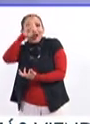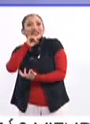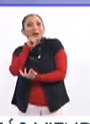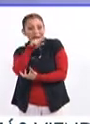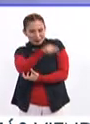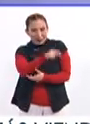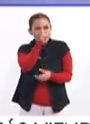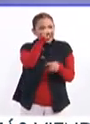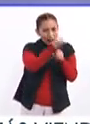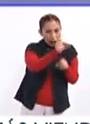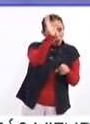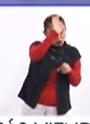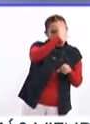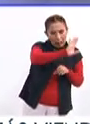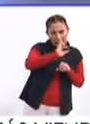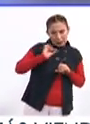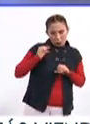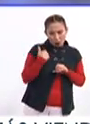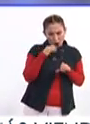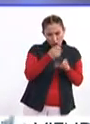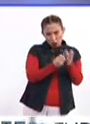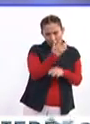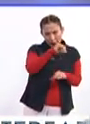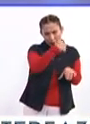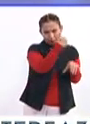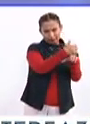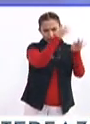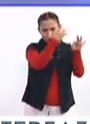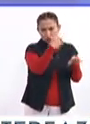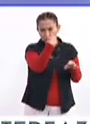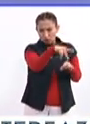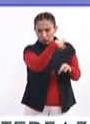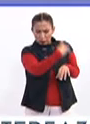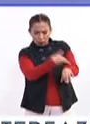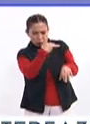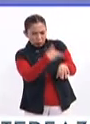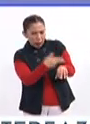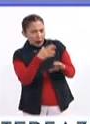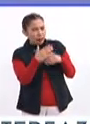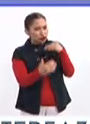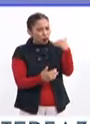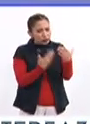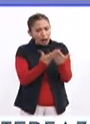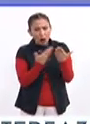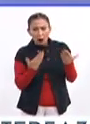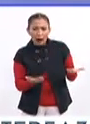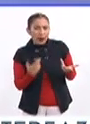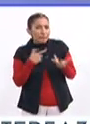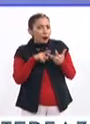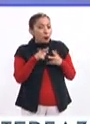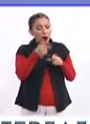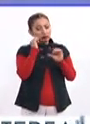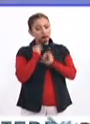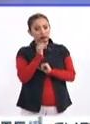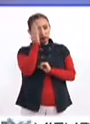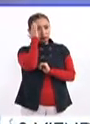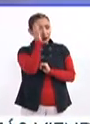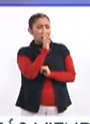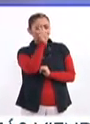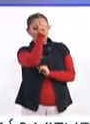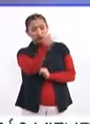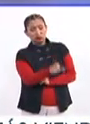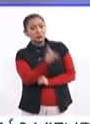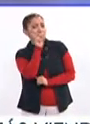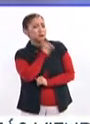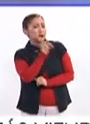propia Secretaría de Cultura, que es de reciente creación, que está consolidando sus procesos y que tiene hoy, por supuesto, al frente al mejor